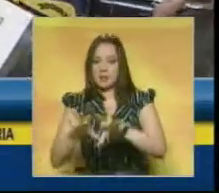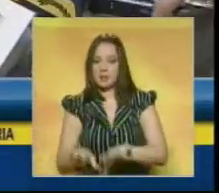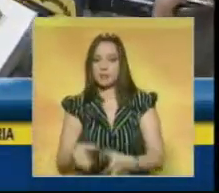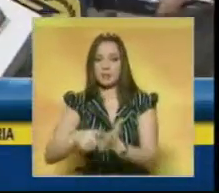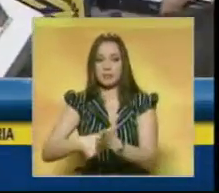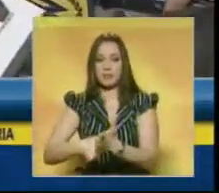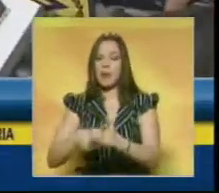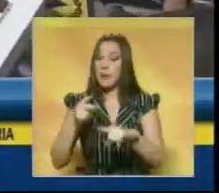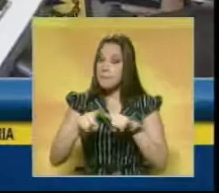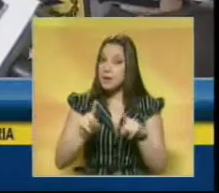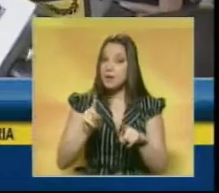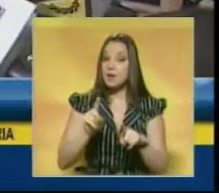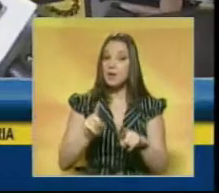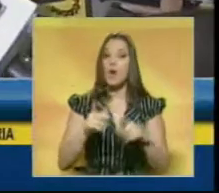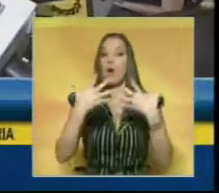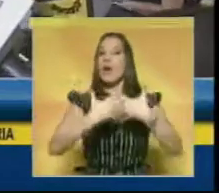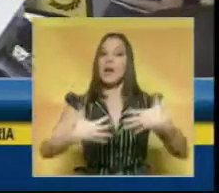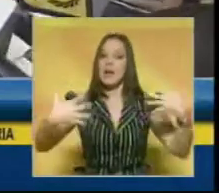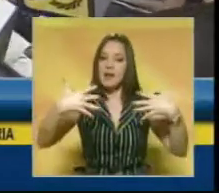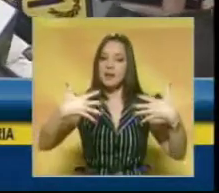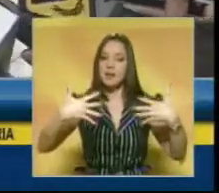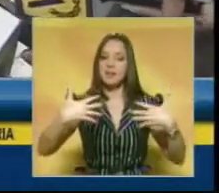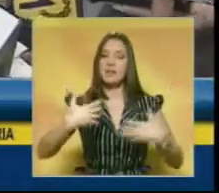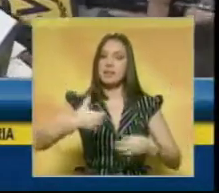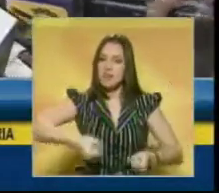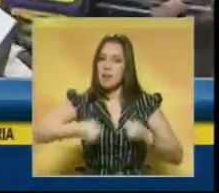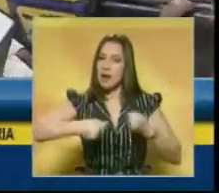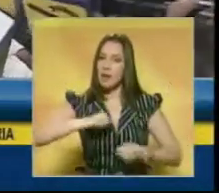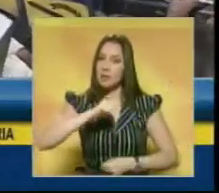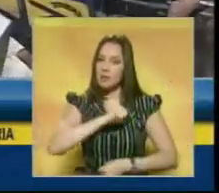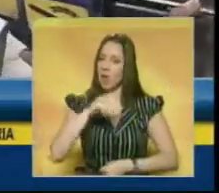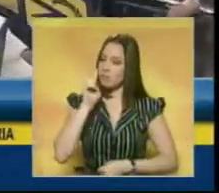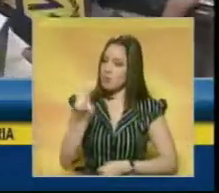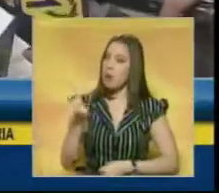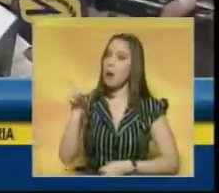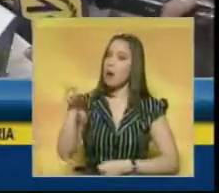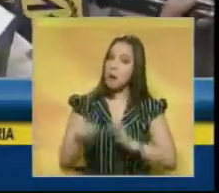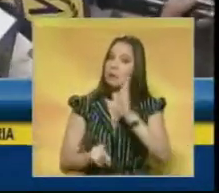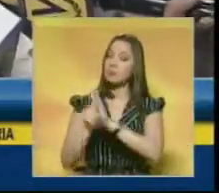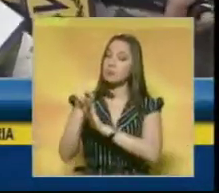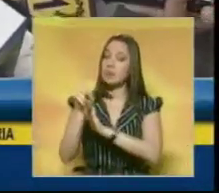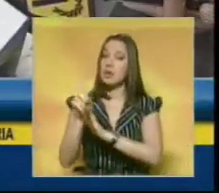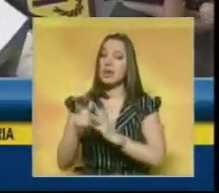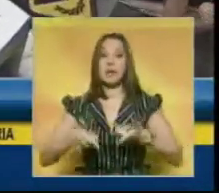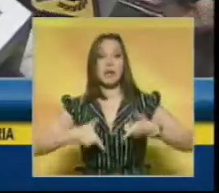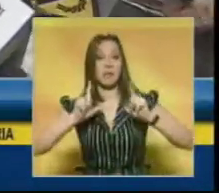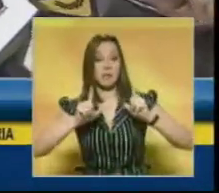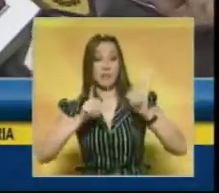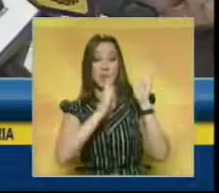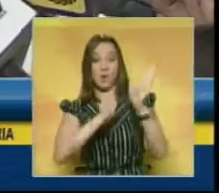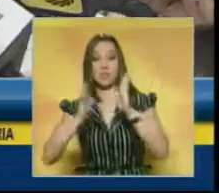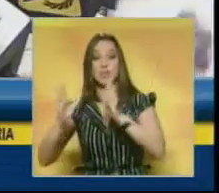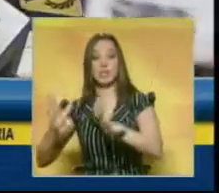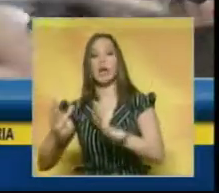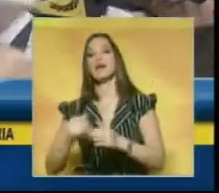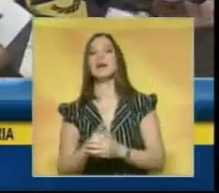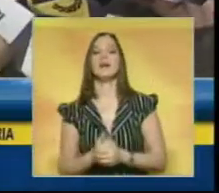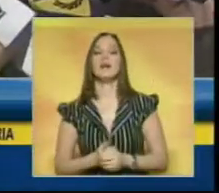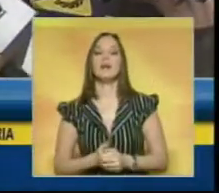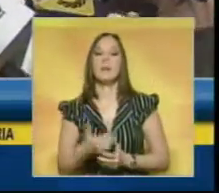privada, al ver el éxito que ha tenido el programa de abastecimiento seguro, que permite ordenar, que permite distribuir